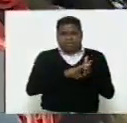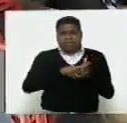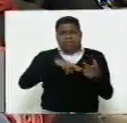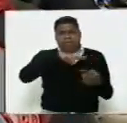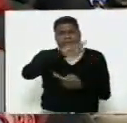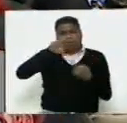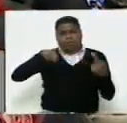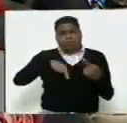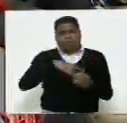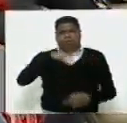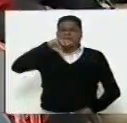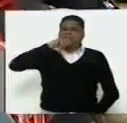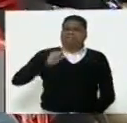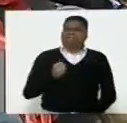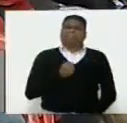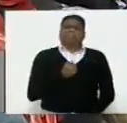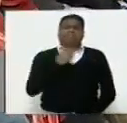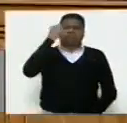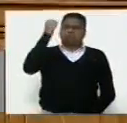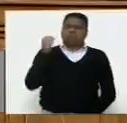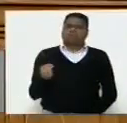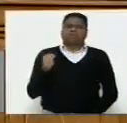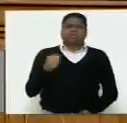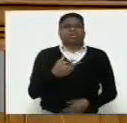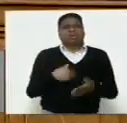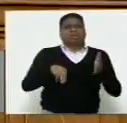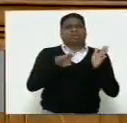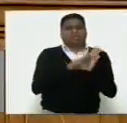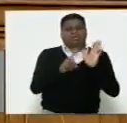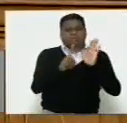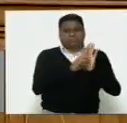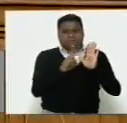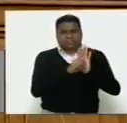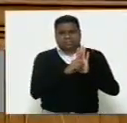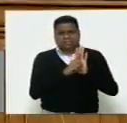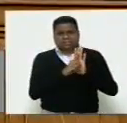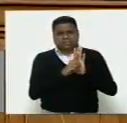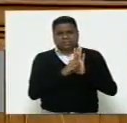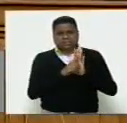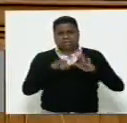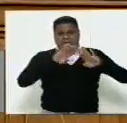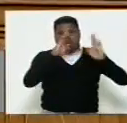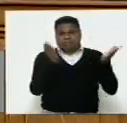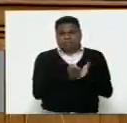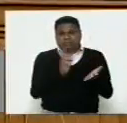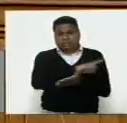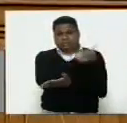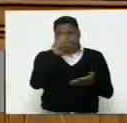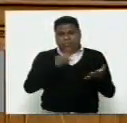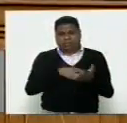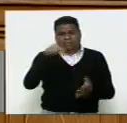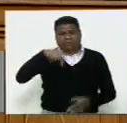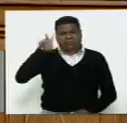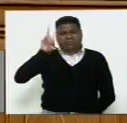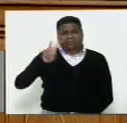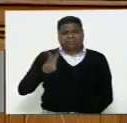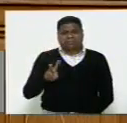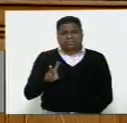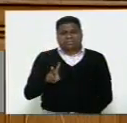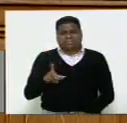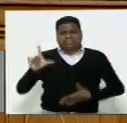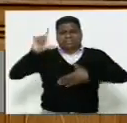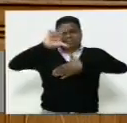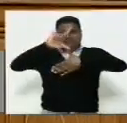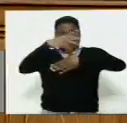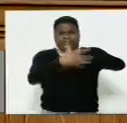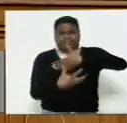insisto, la vanguardia en la conquista de los derechos de las mujeres en el mundo entero, en nuestro país, en América Latina,